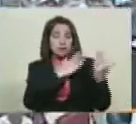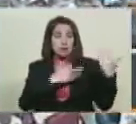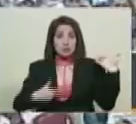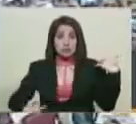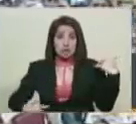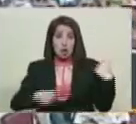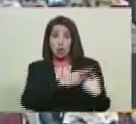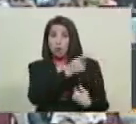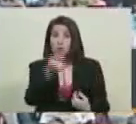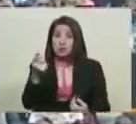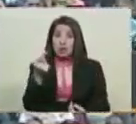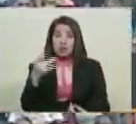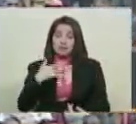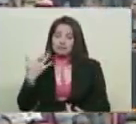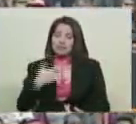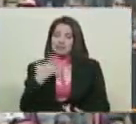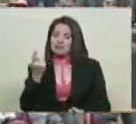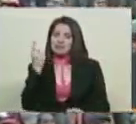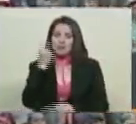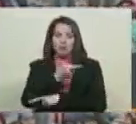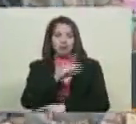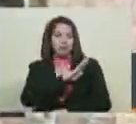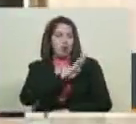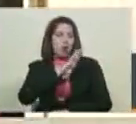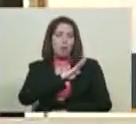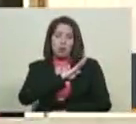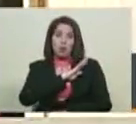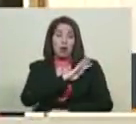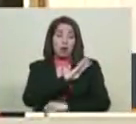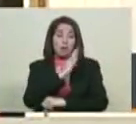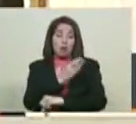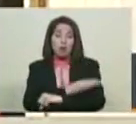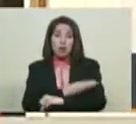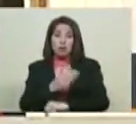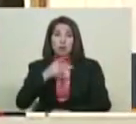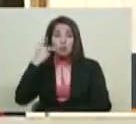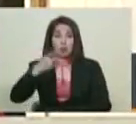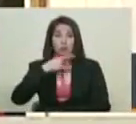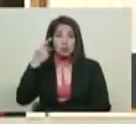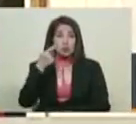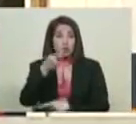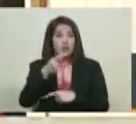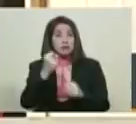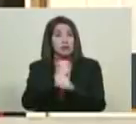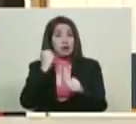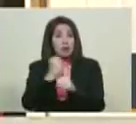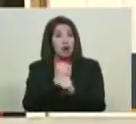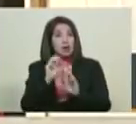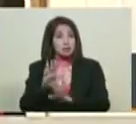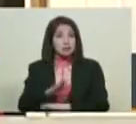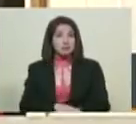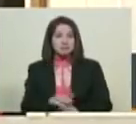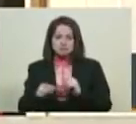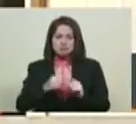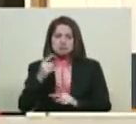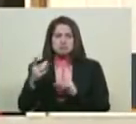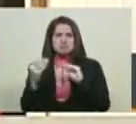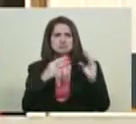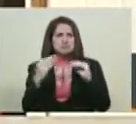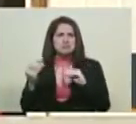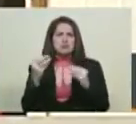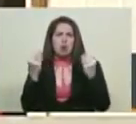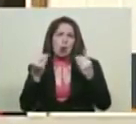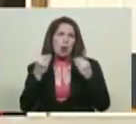deben sentirse dueños y dueñas del poder político y ejercerlo. Ya vamos a hablar de eso, ejercer el